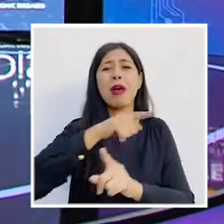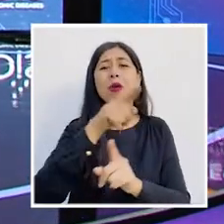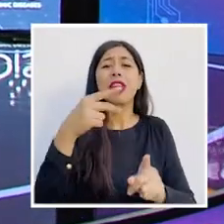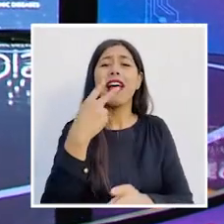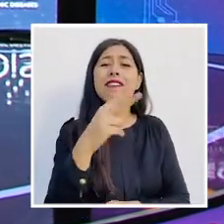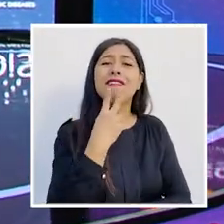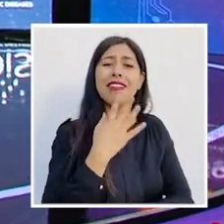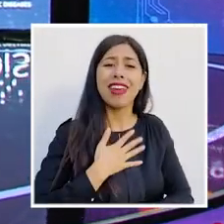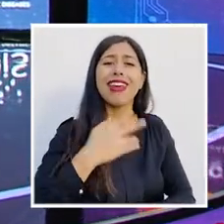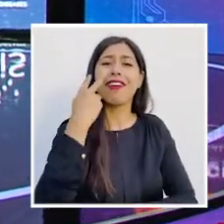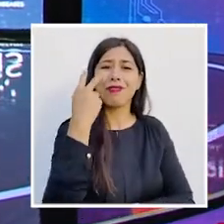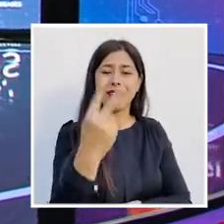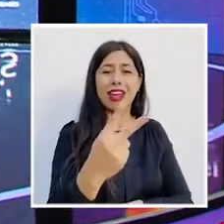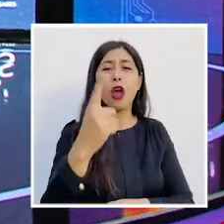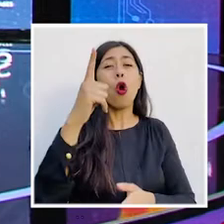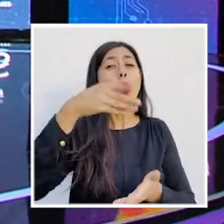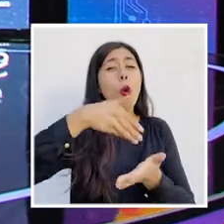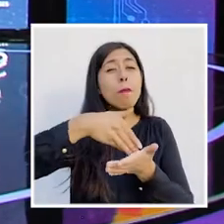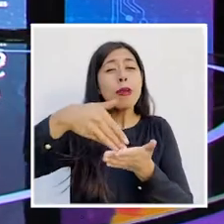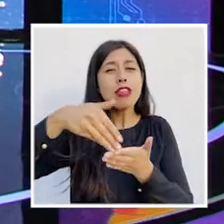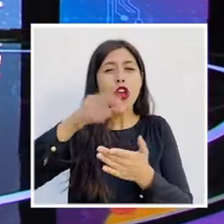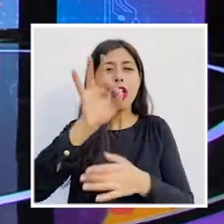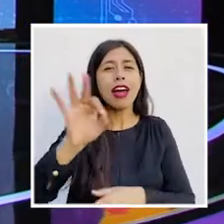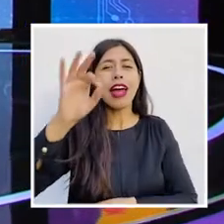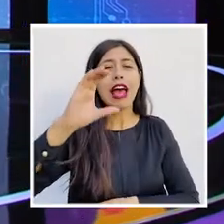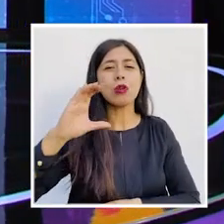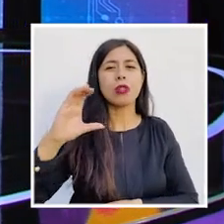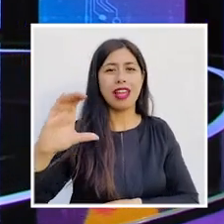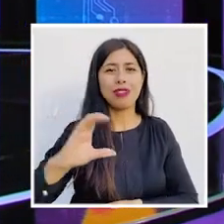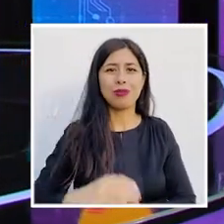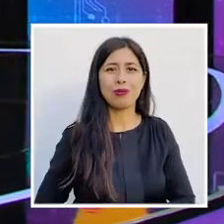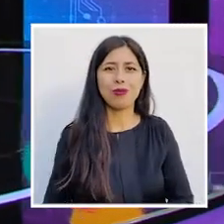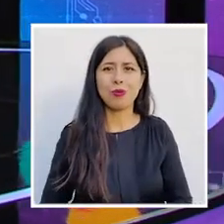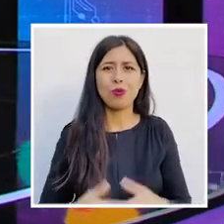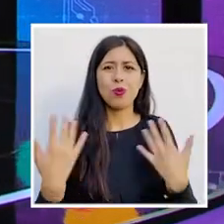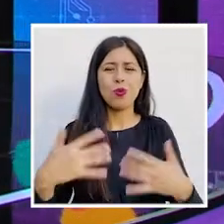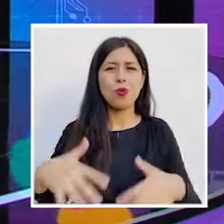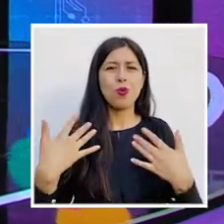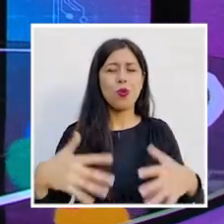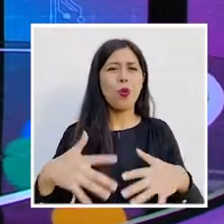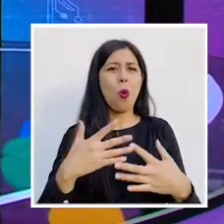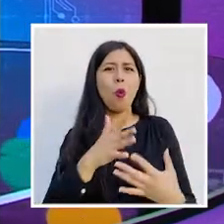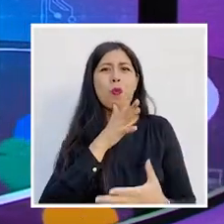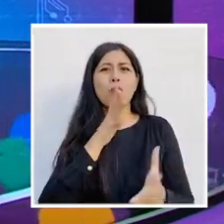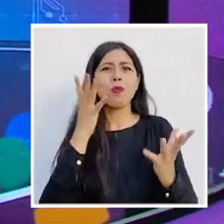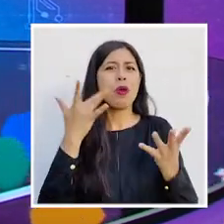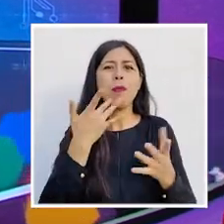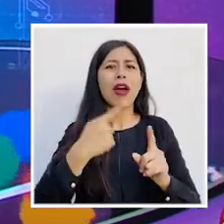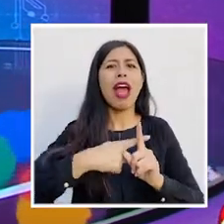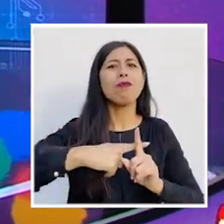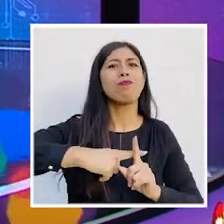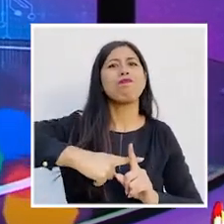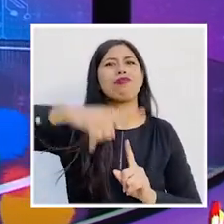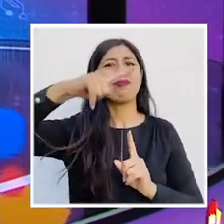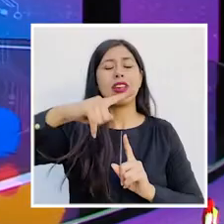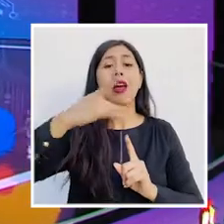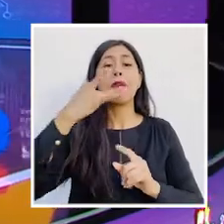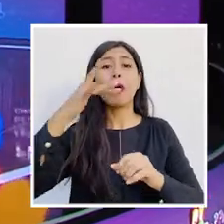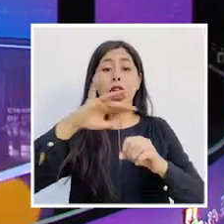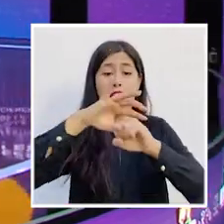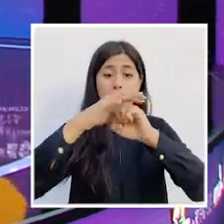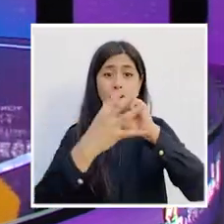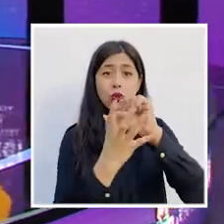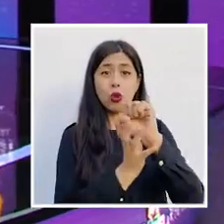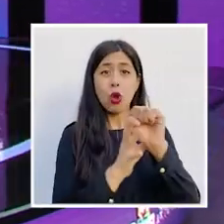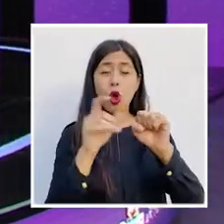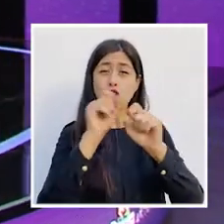en su vida. Está a un millón de grados Celsius. Es un gran misterio por qué tiene esa alta temperatura. Porque la